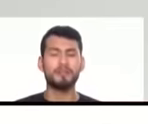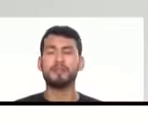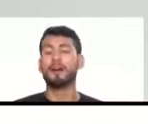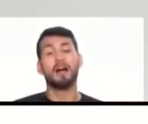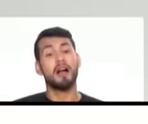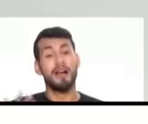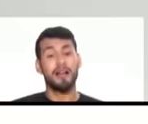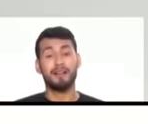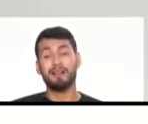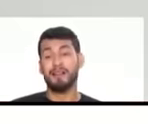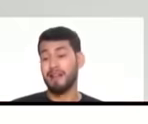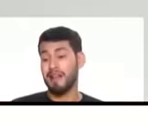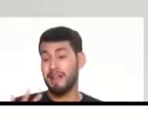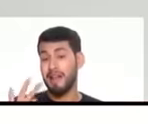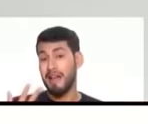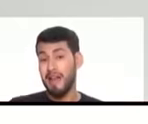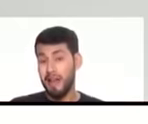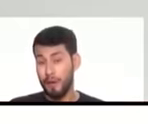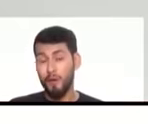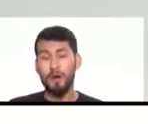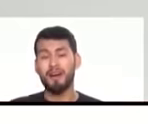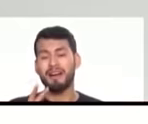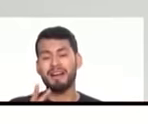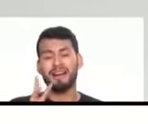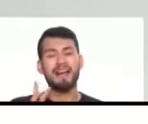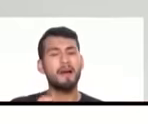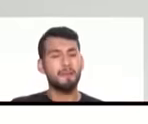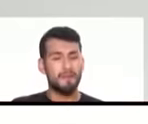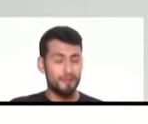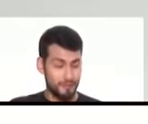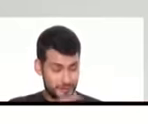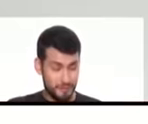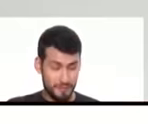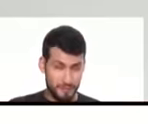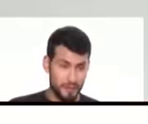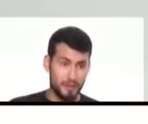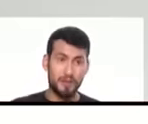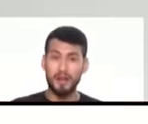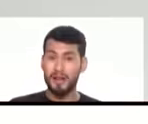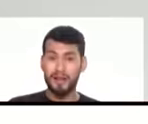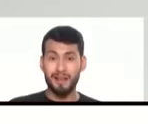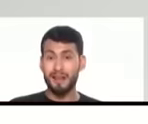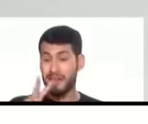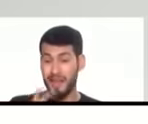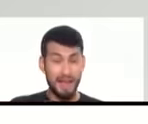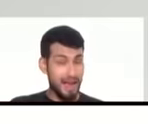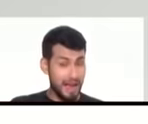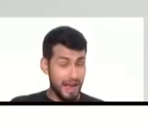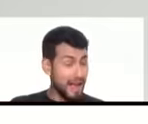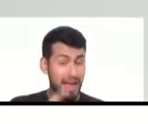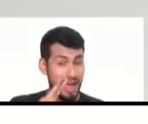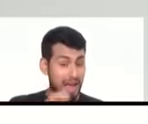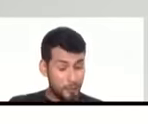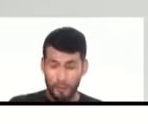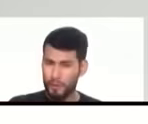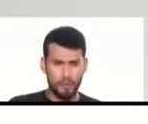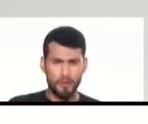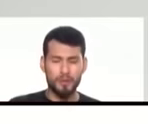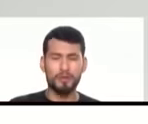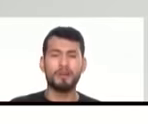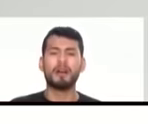los 3 años o los 36 meses, como le digo a los ministros, no tenemos 3 años de